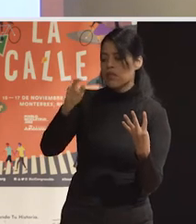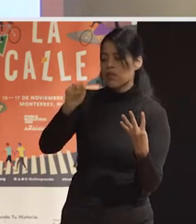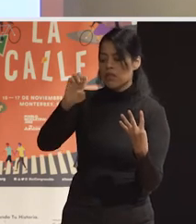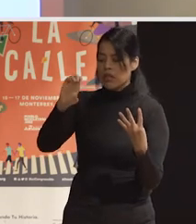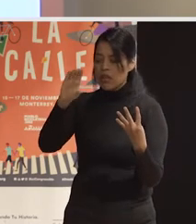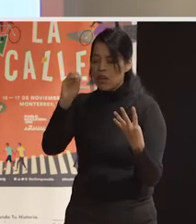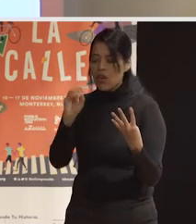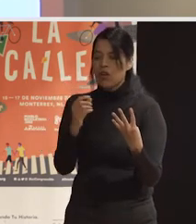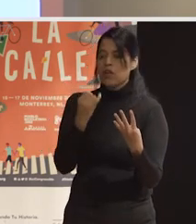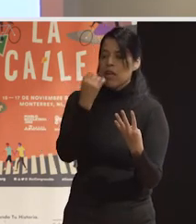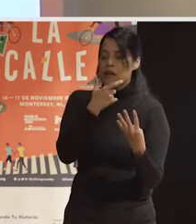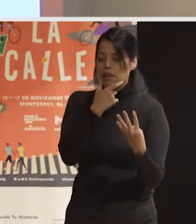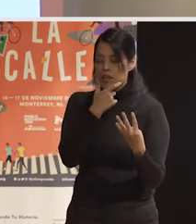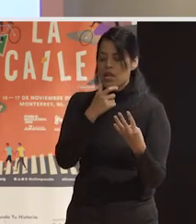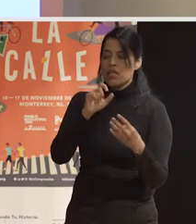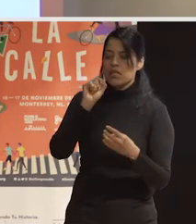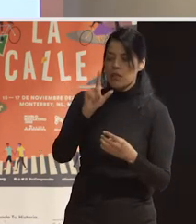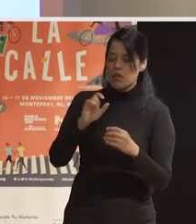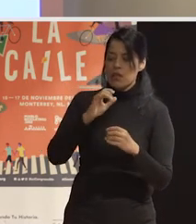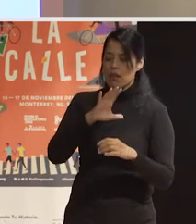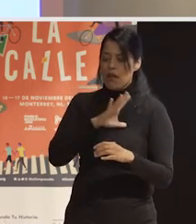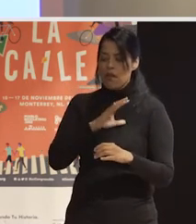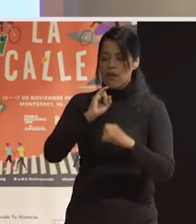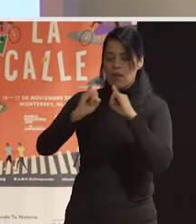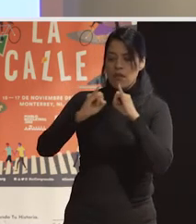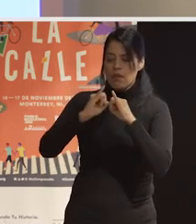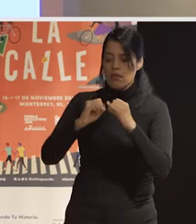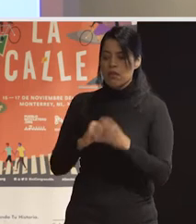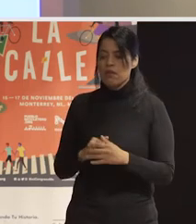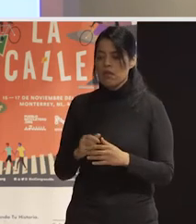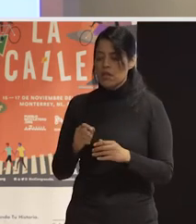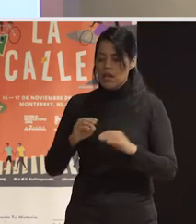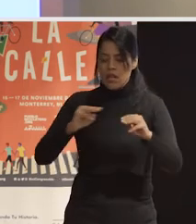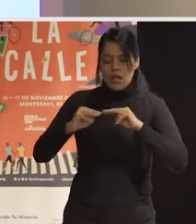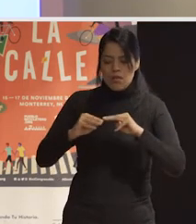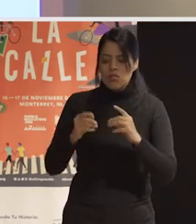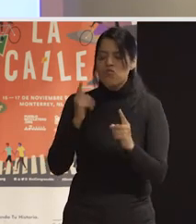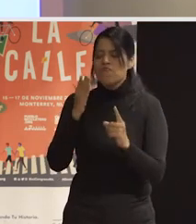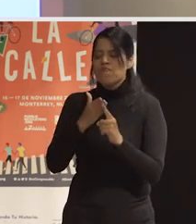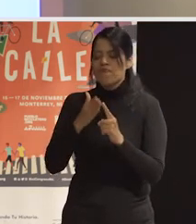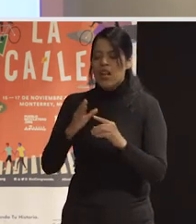este pues la misión era cómo conocernos compartir un poco de manera como ha señalado